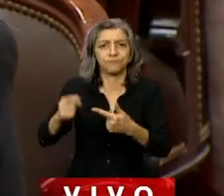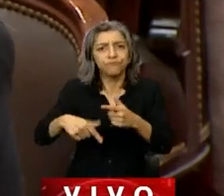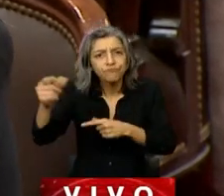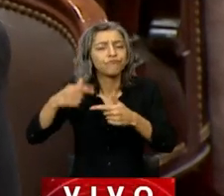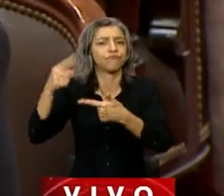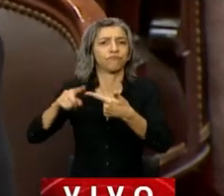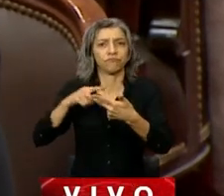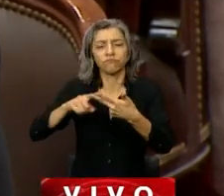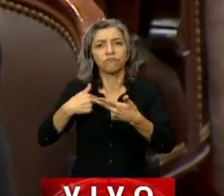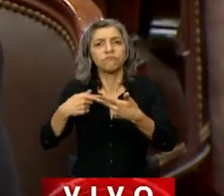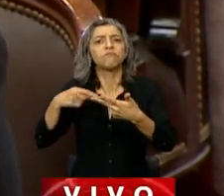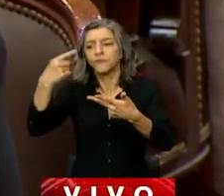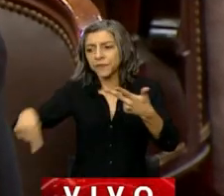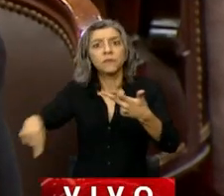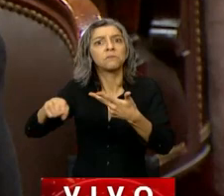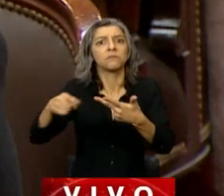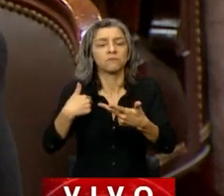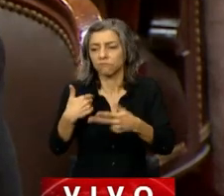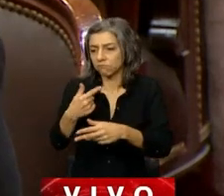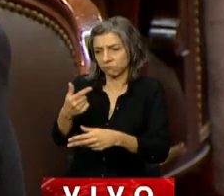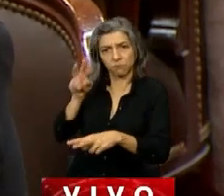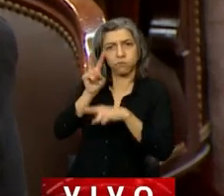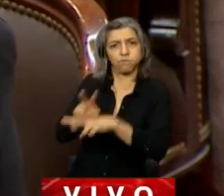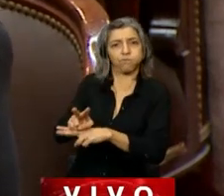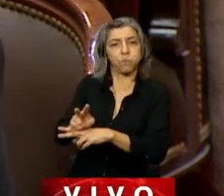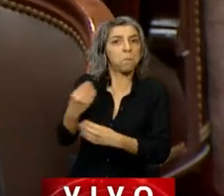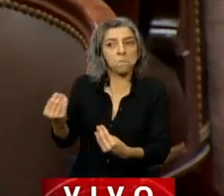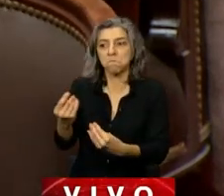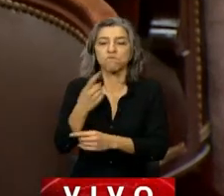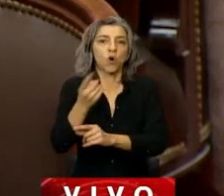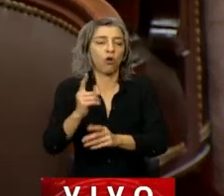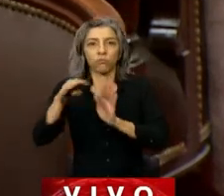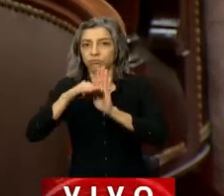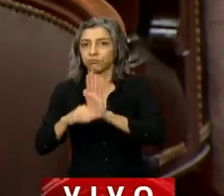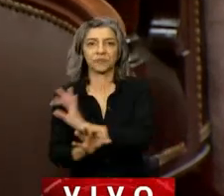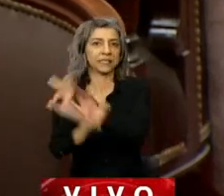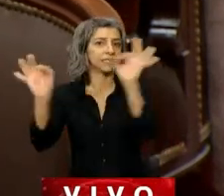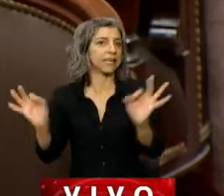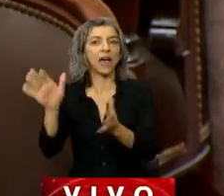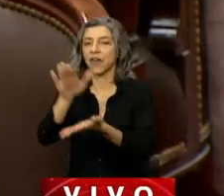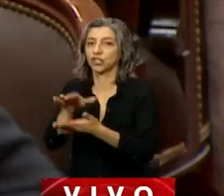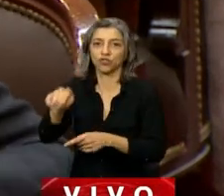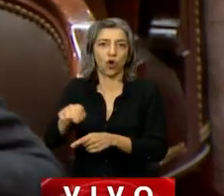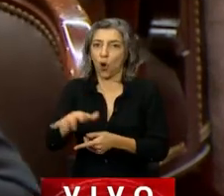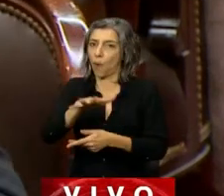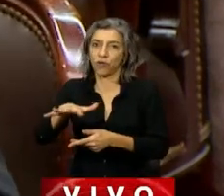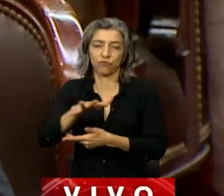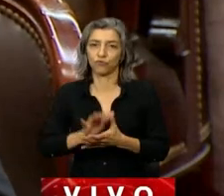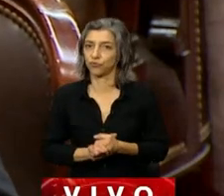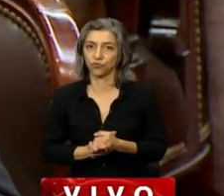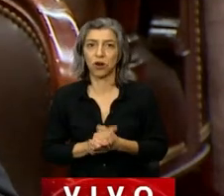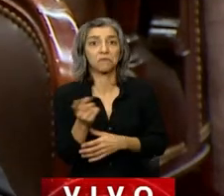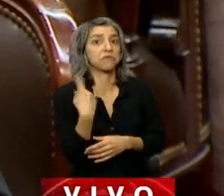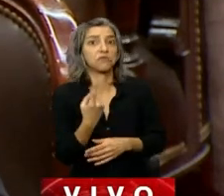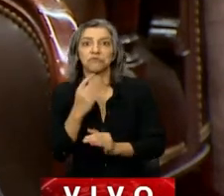o crustáceos que requieran protección dentro del área propuesta para la creación del Área Marina Protegida Bentónica Agujero Azul, por lo que